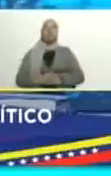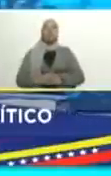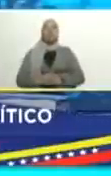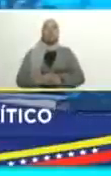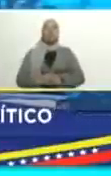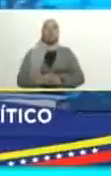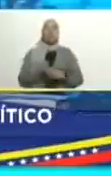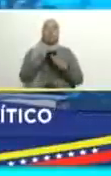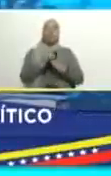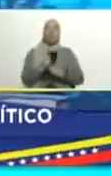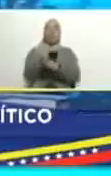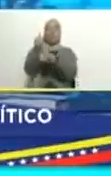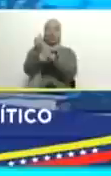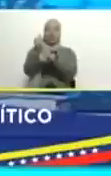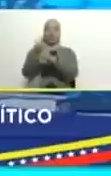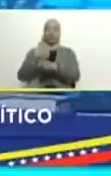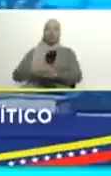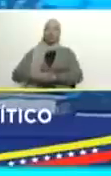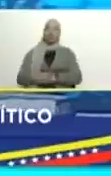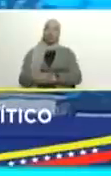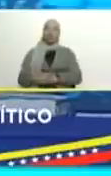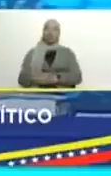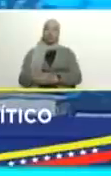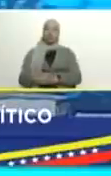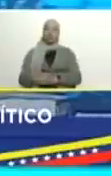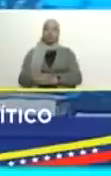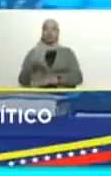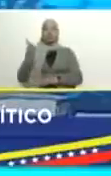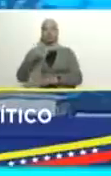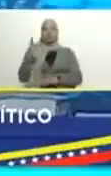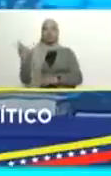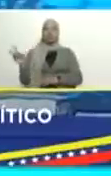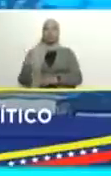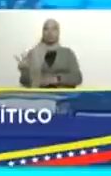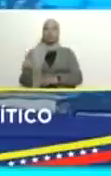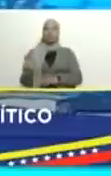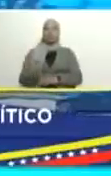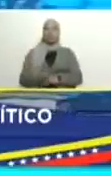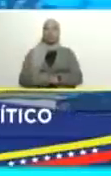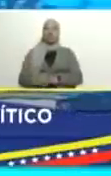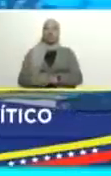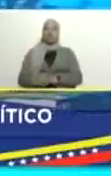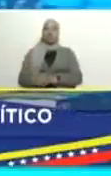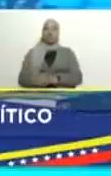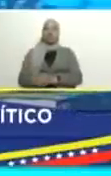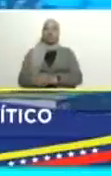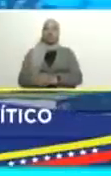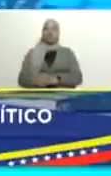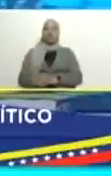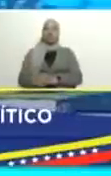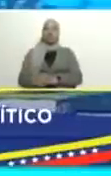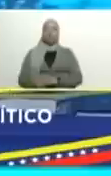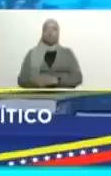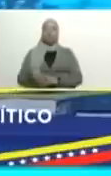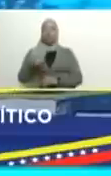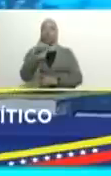los líderes y jefes de las policías del país, a el general en